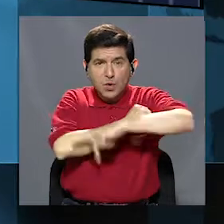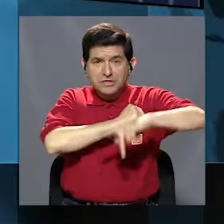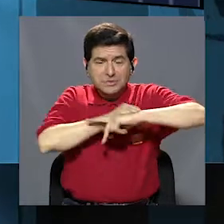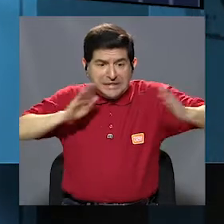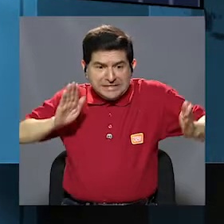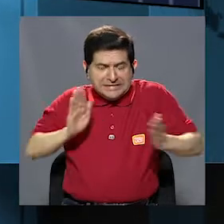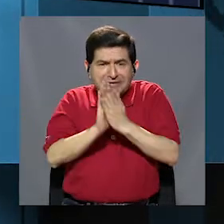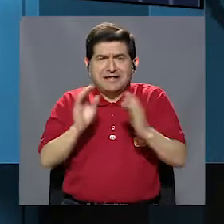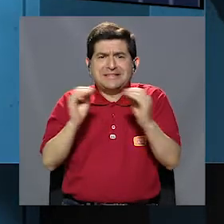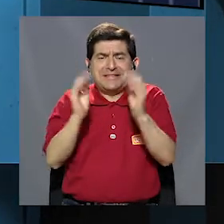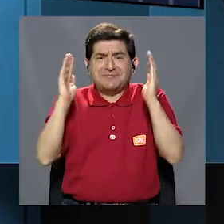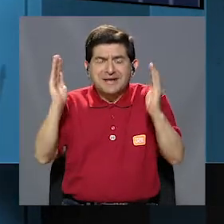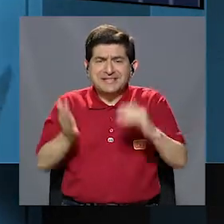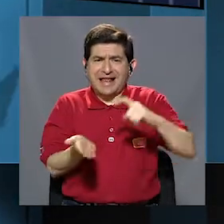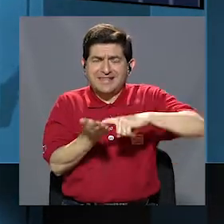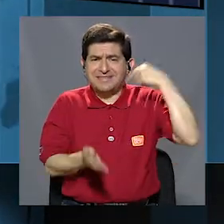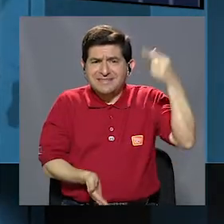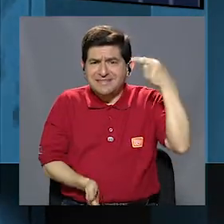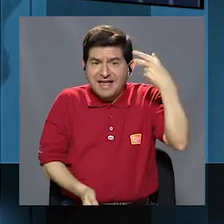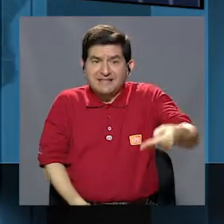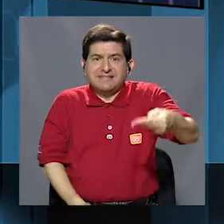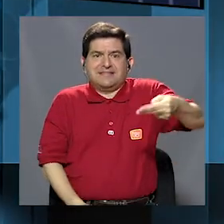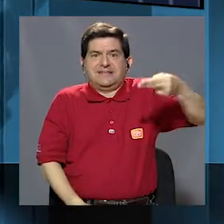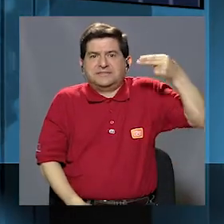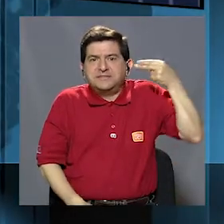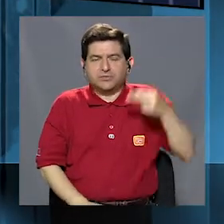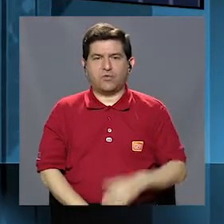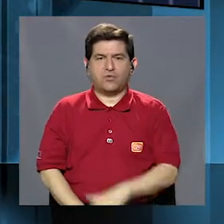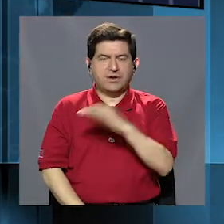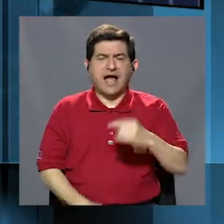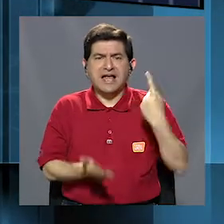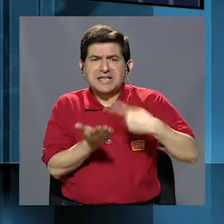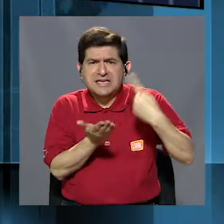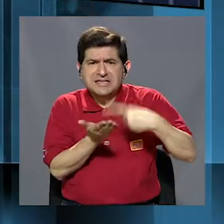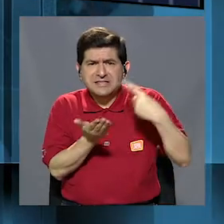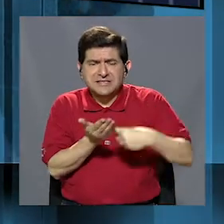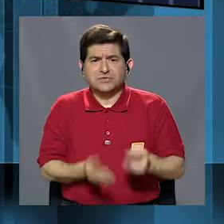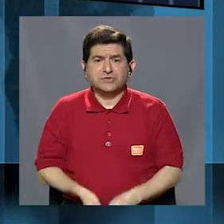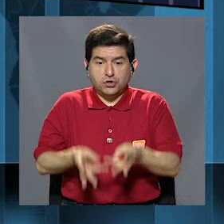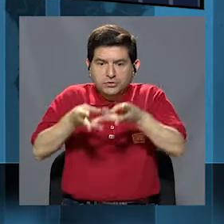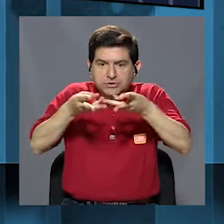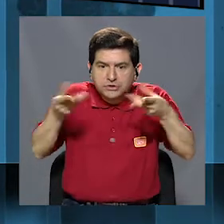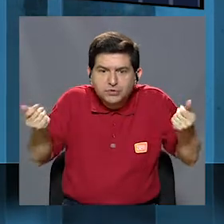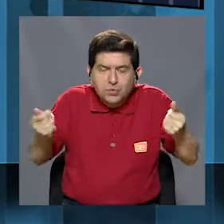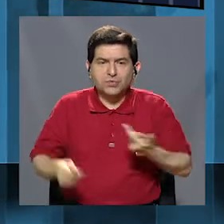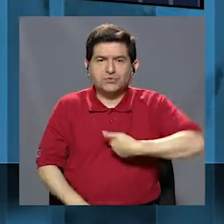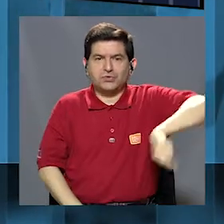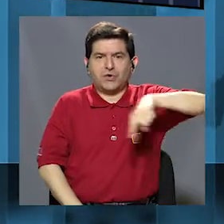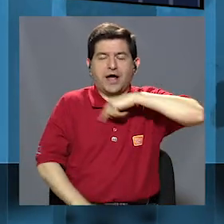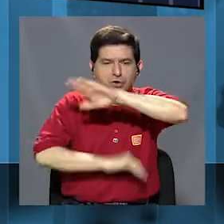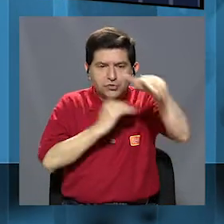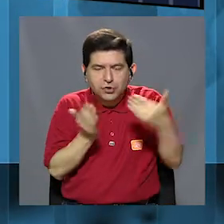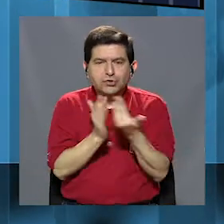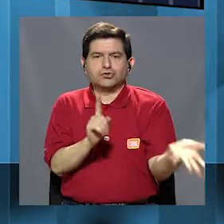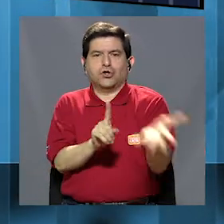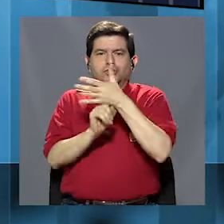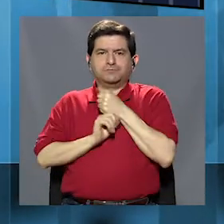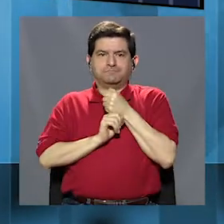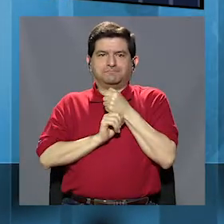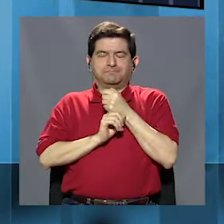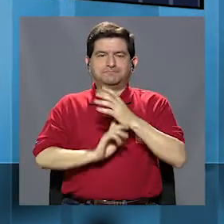Nuestro país enfrenta el mayor déficit fiscal de su historia y la discusión sobre cómo resolverlo nos tiene a